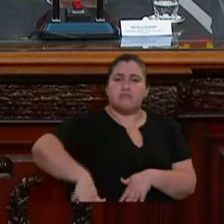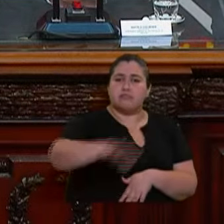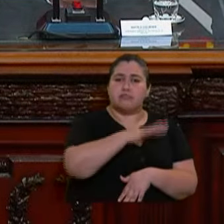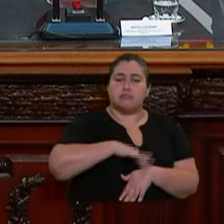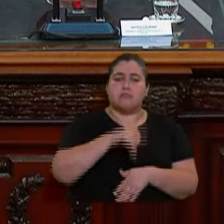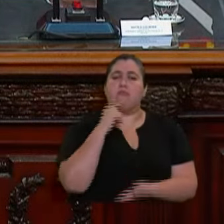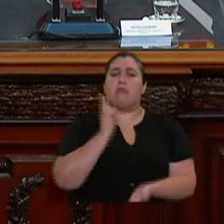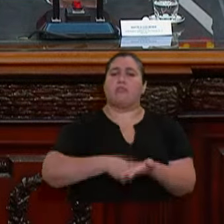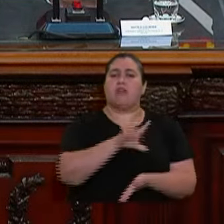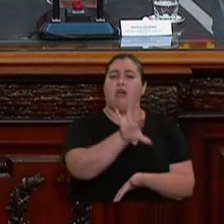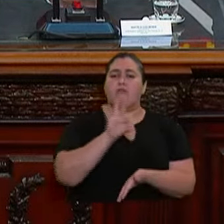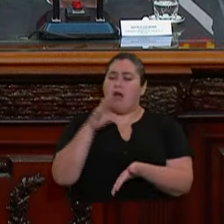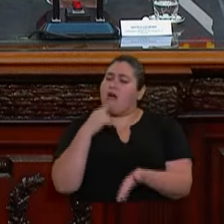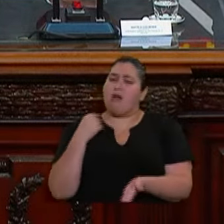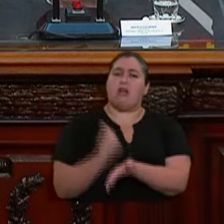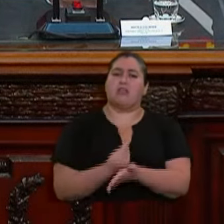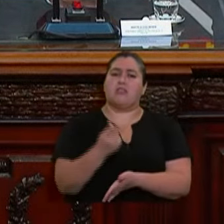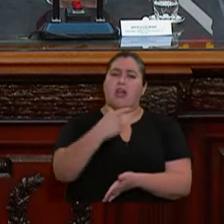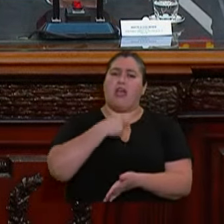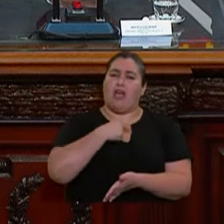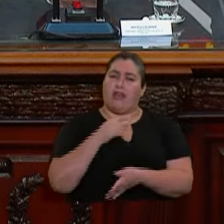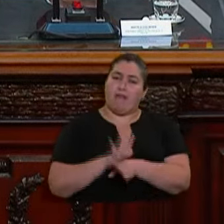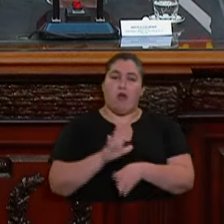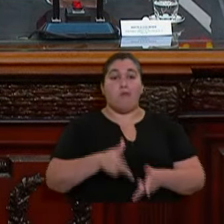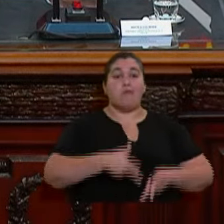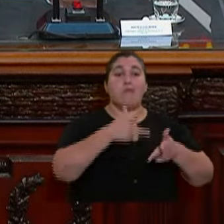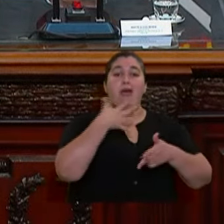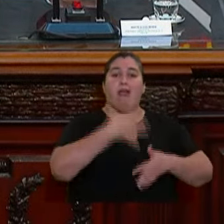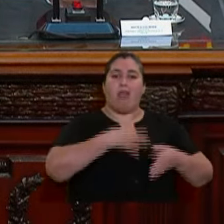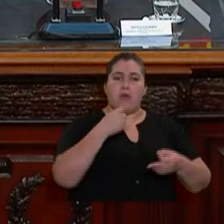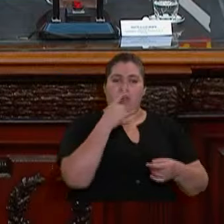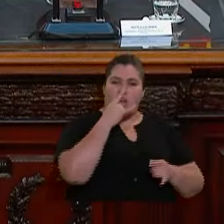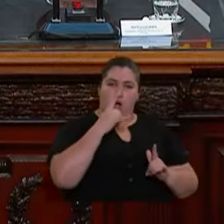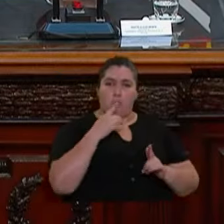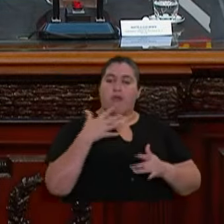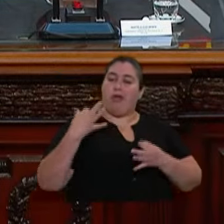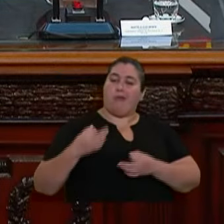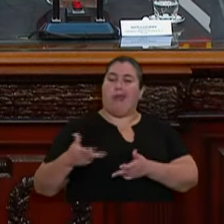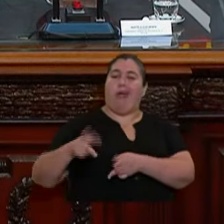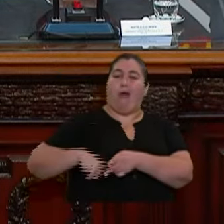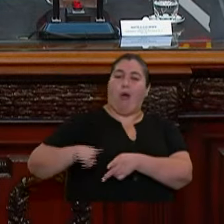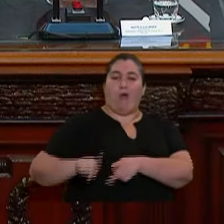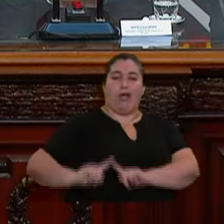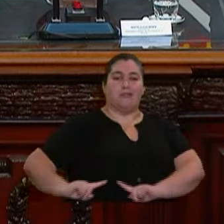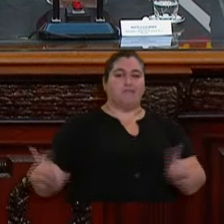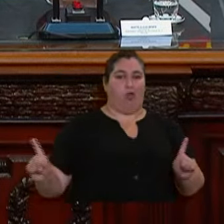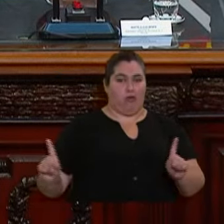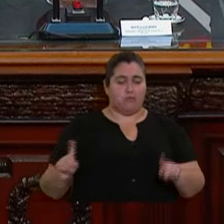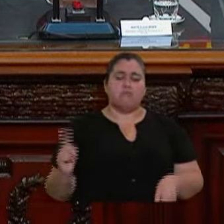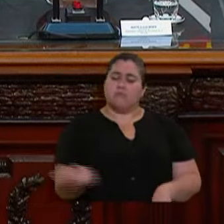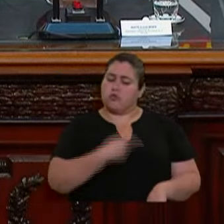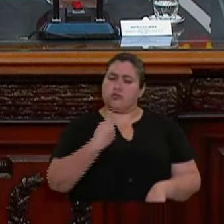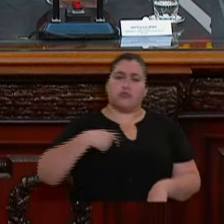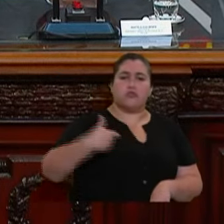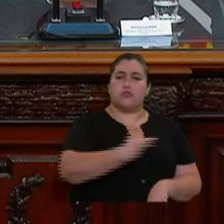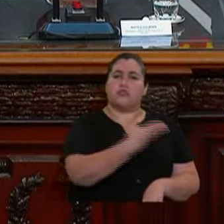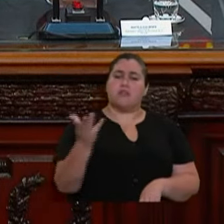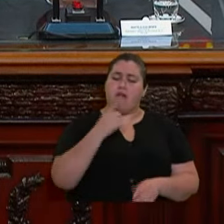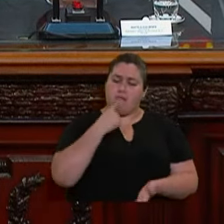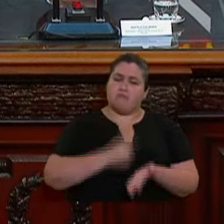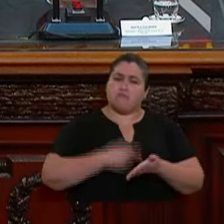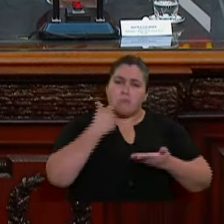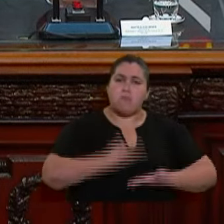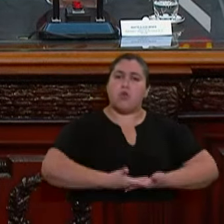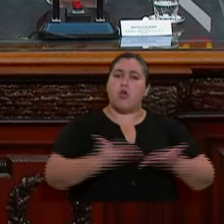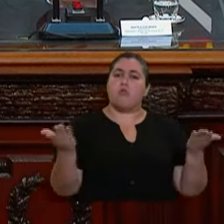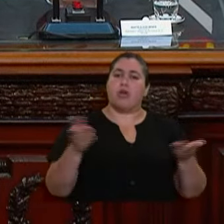candidato que prefería decir una verdad incómoda que una mentira confortable. Nosotros le planteamos a la sociedad que la única forma de